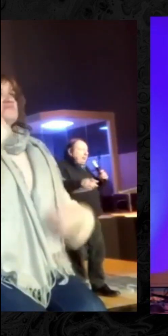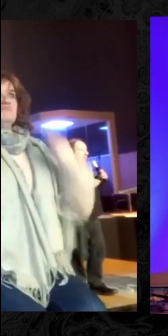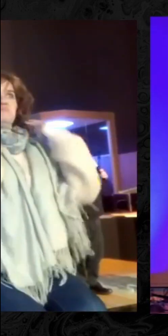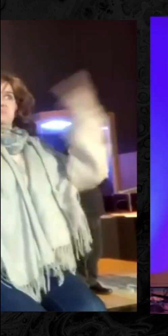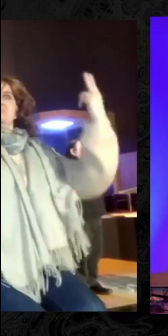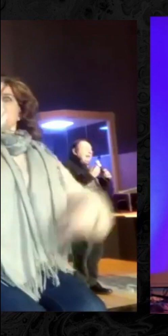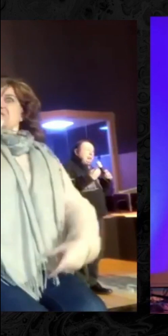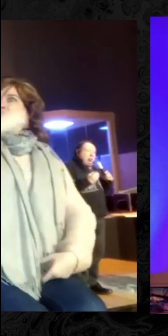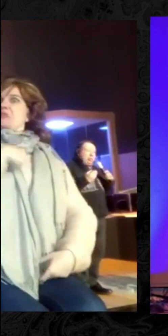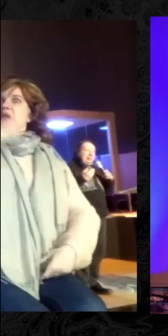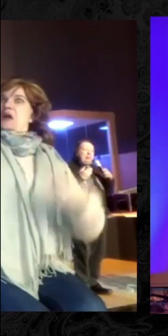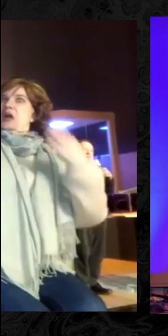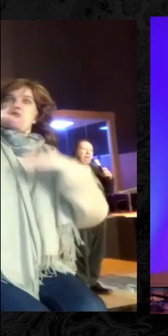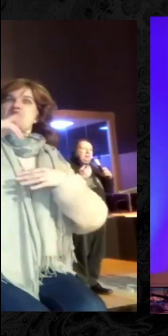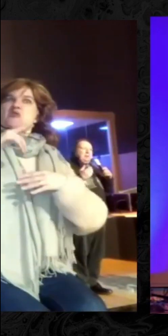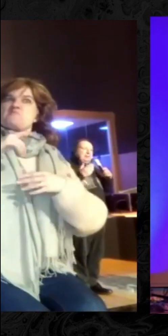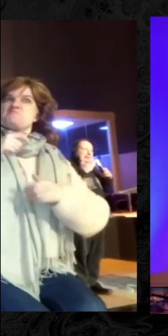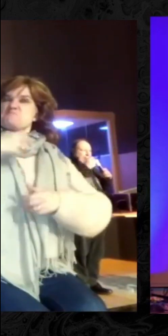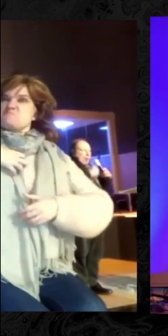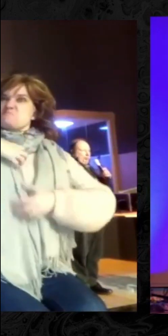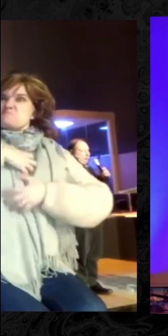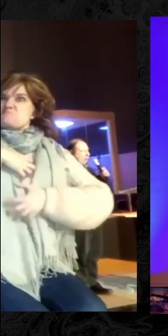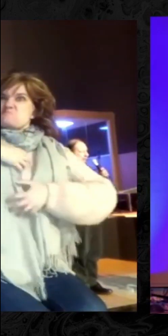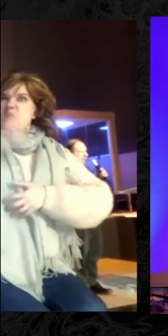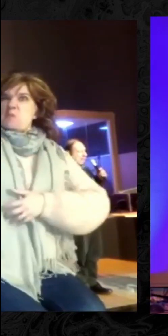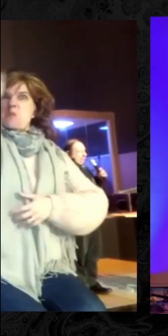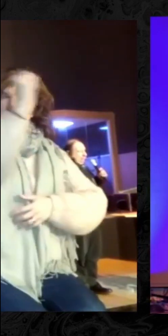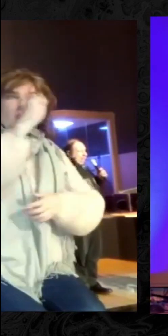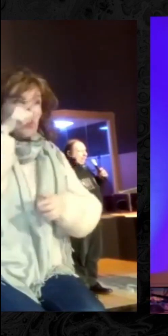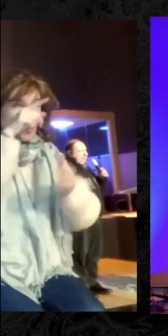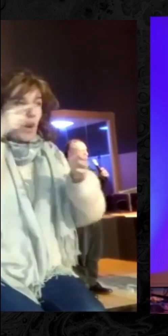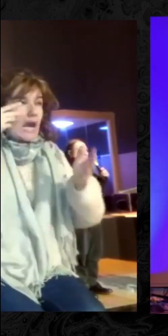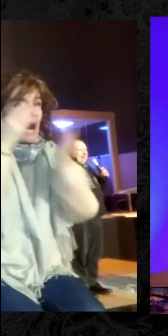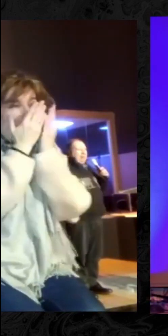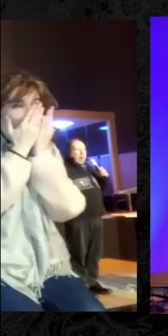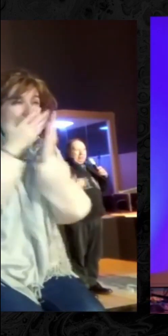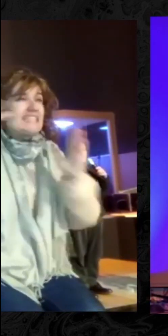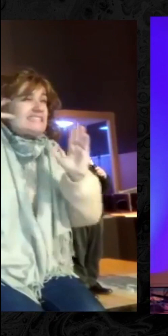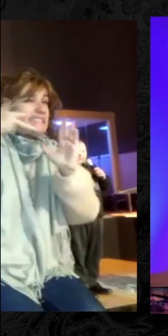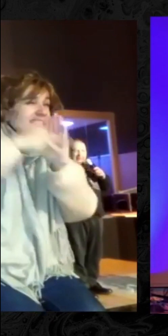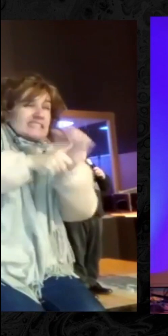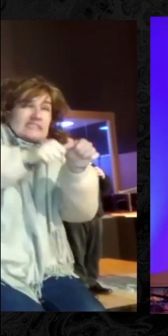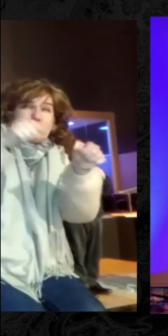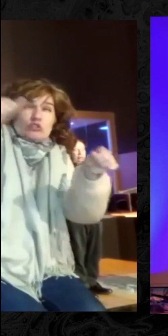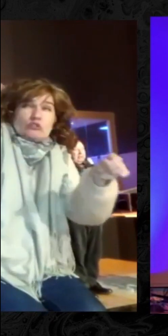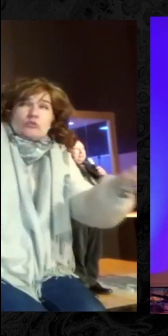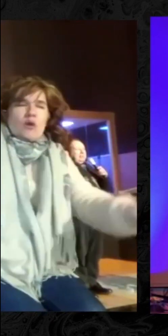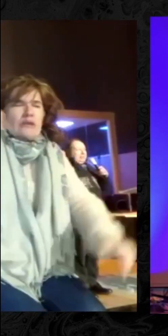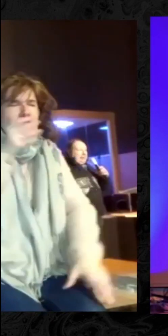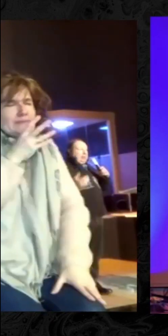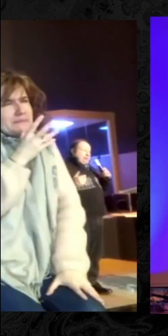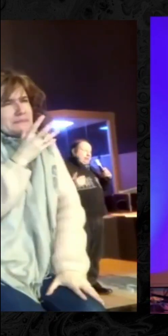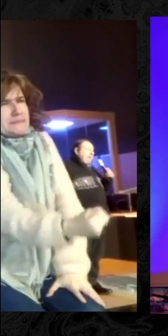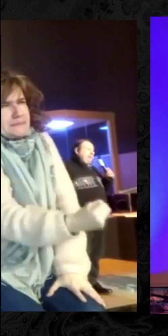muchas cuando Tú lees la historia de lo que hicieron se te ponen los pelos de punta de las cosas tan horribles horrorosas que